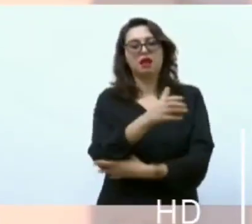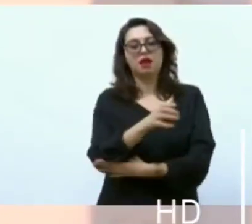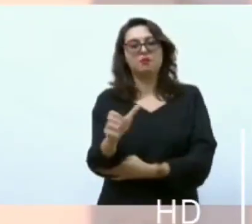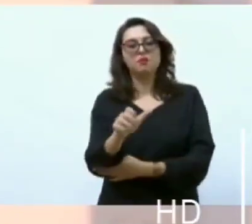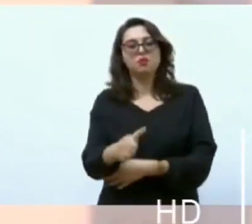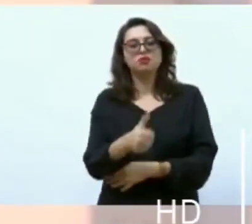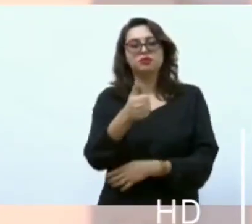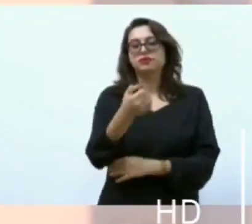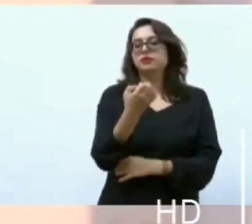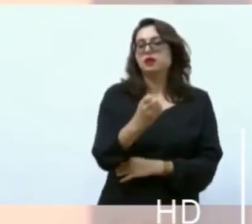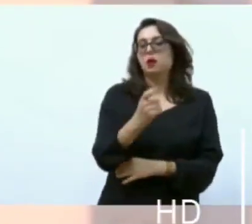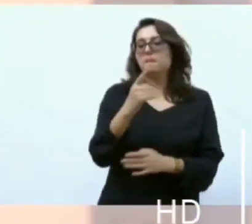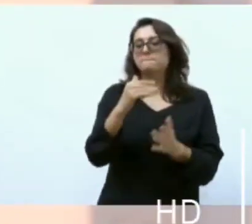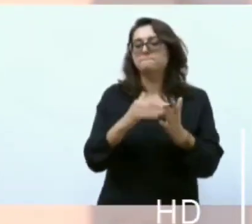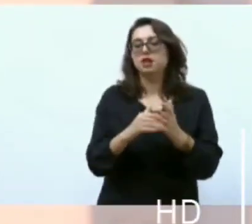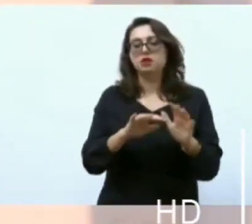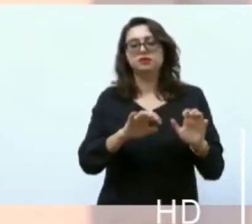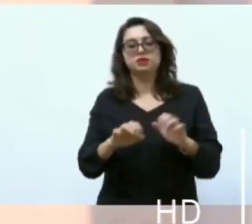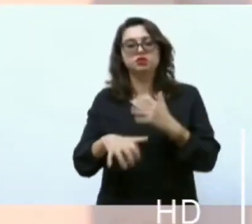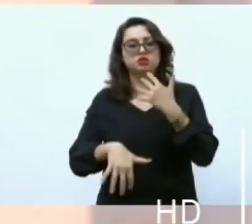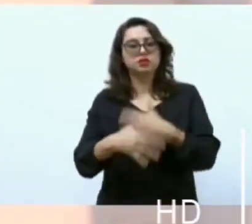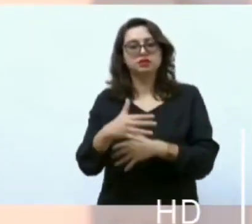de enero de 1915.